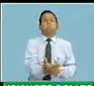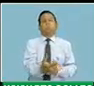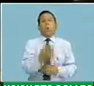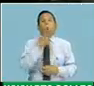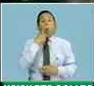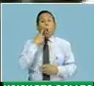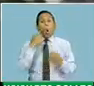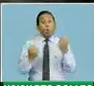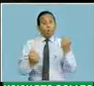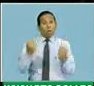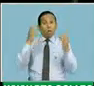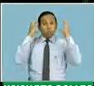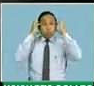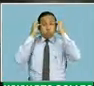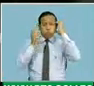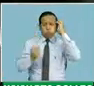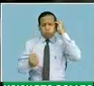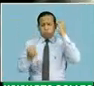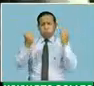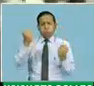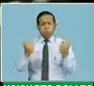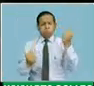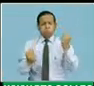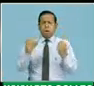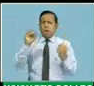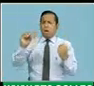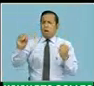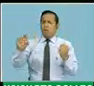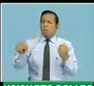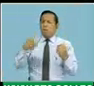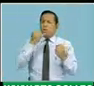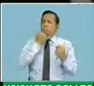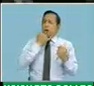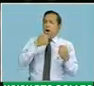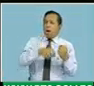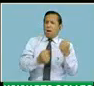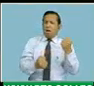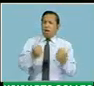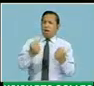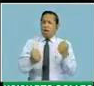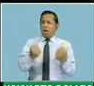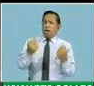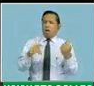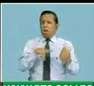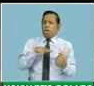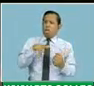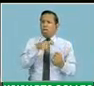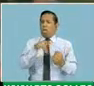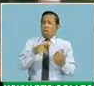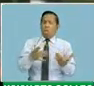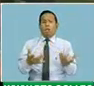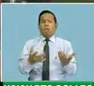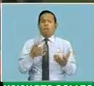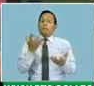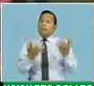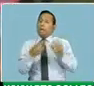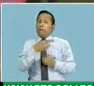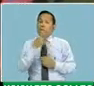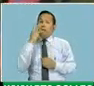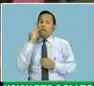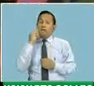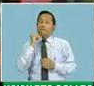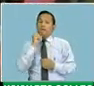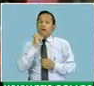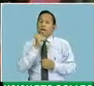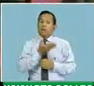el motor izquierdo, aunque explica que esa situación podría haber sido controlada por un piloto experimentado. El presidente